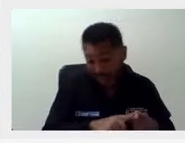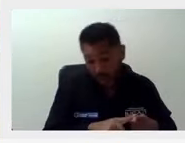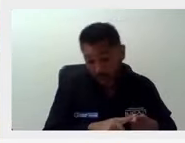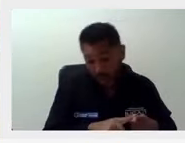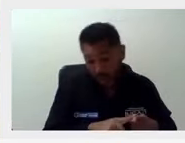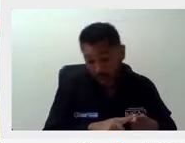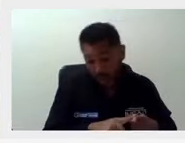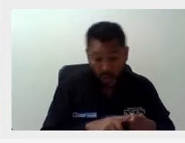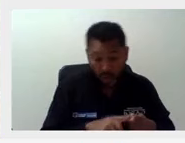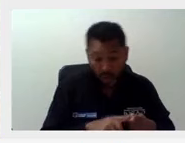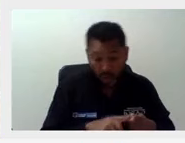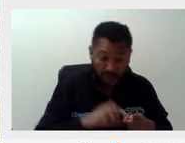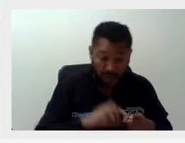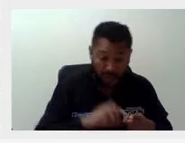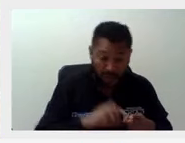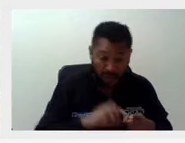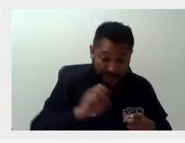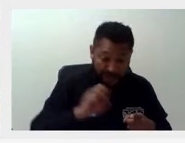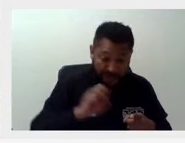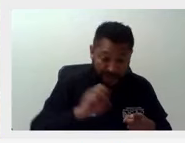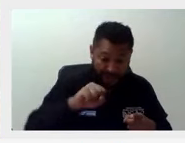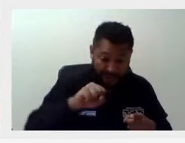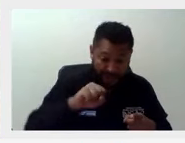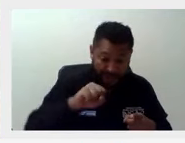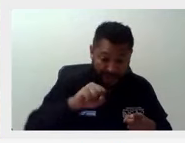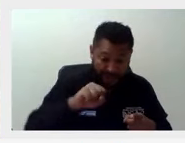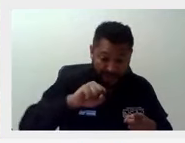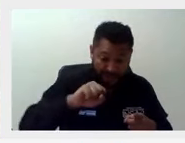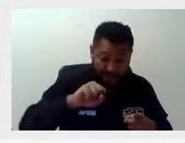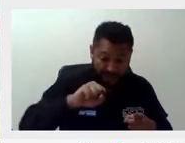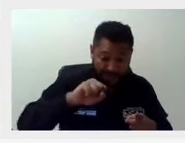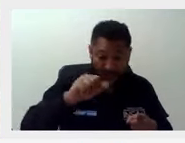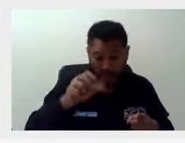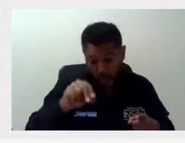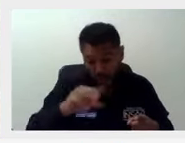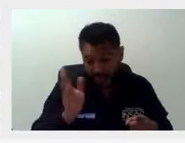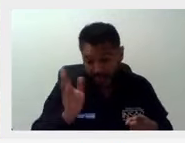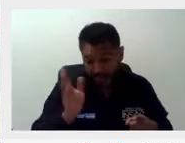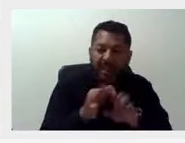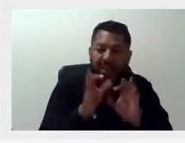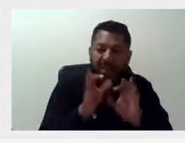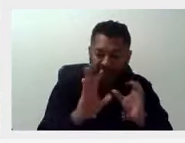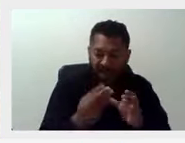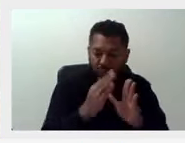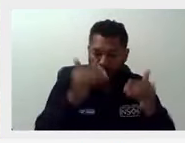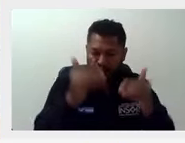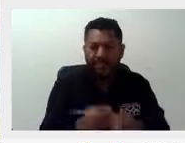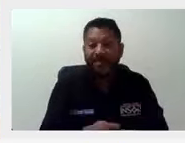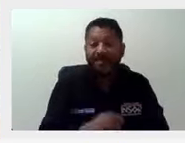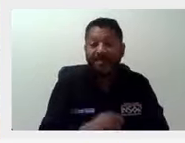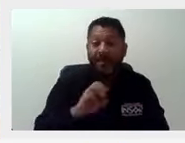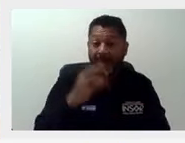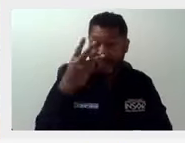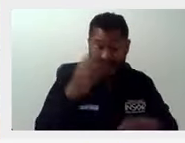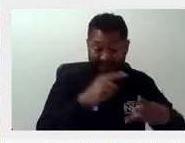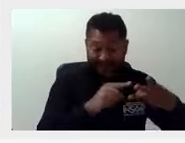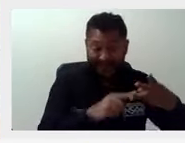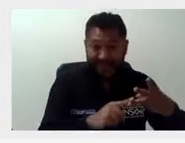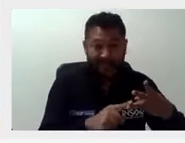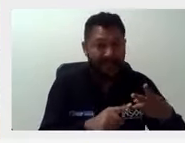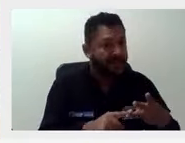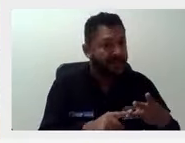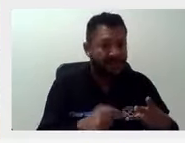atención es especializada en una institución de educación especial como tal. 3, los que no están escolarizados actualmente,